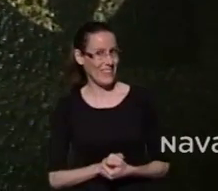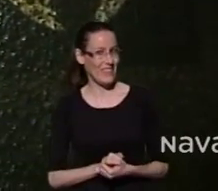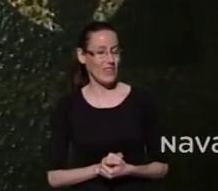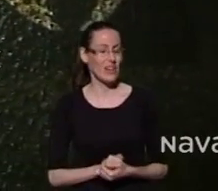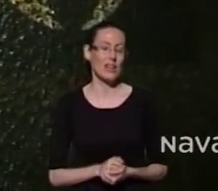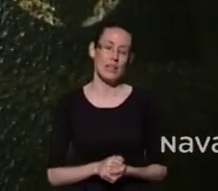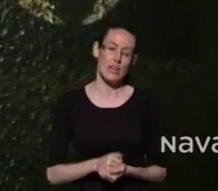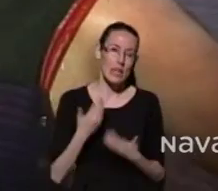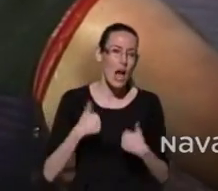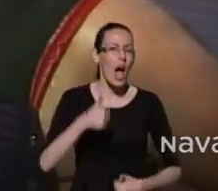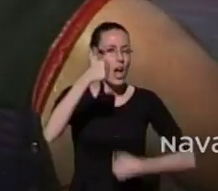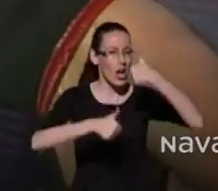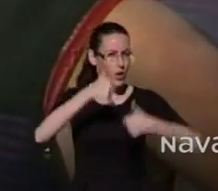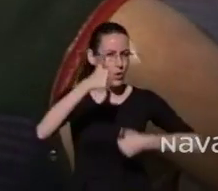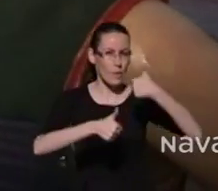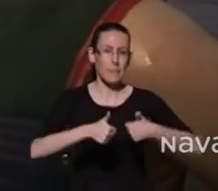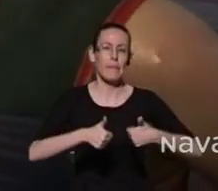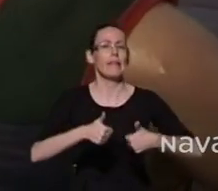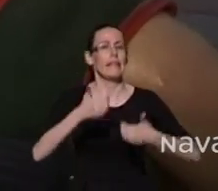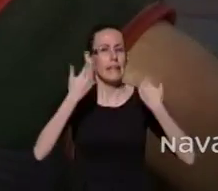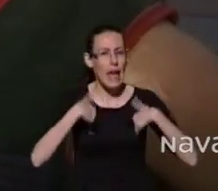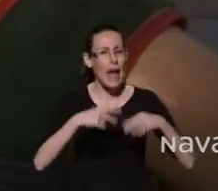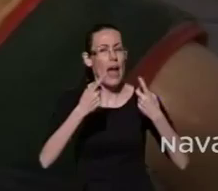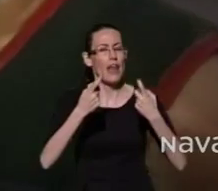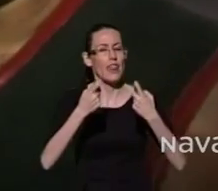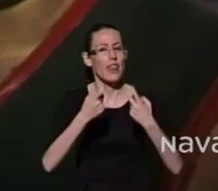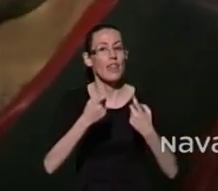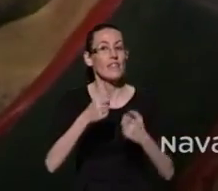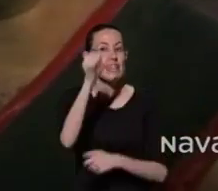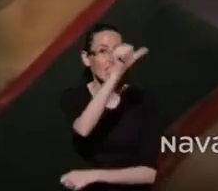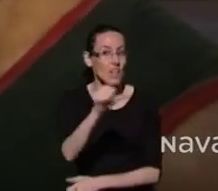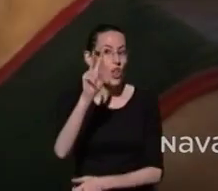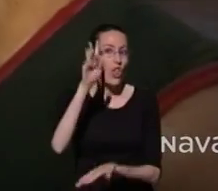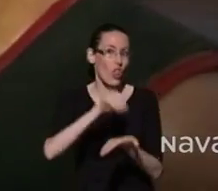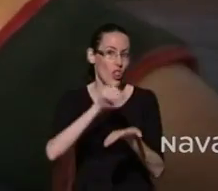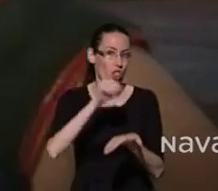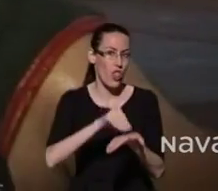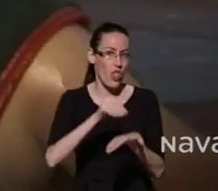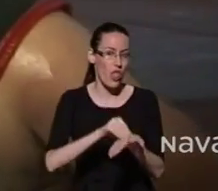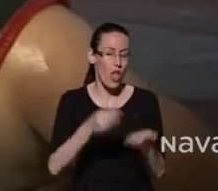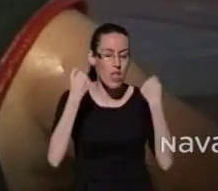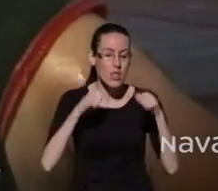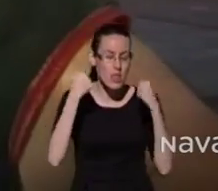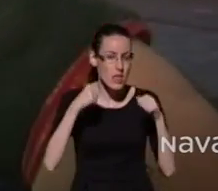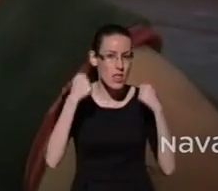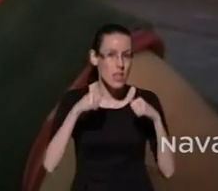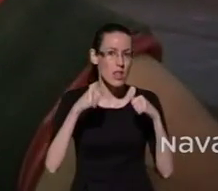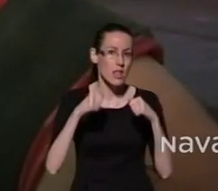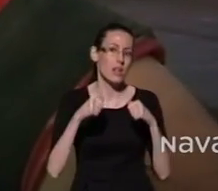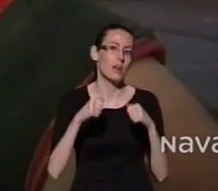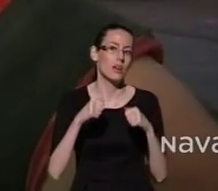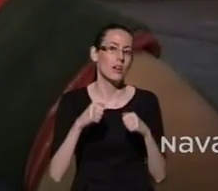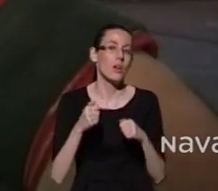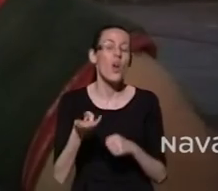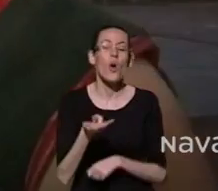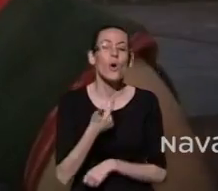ya. Ya pide entrenar un par de veces a la semana. Monte, si haces gimnasio, yo tampoco lo doy al